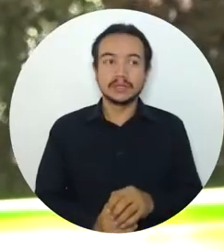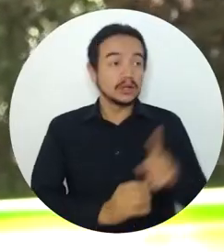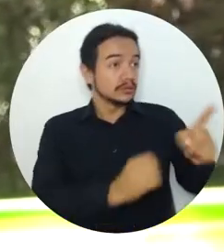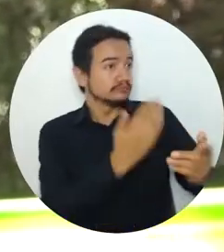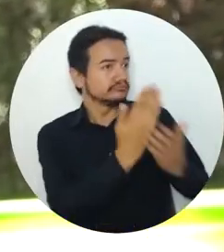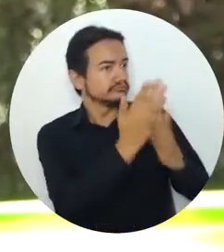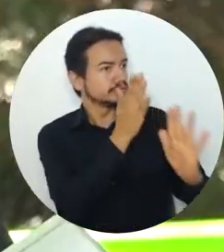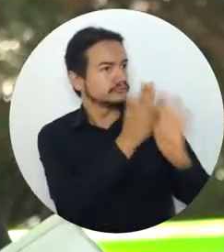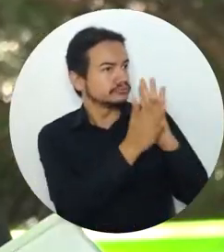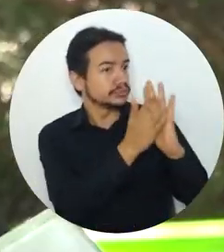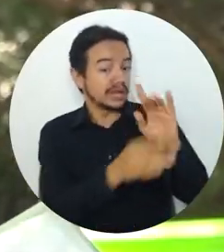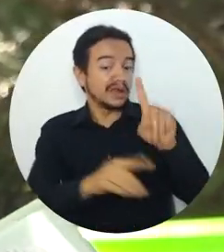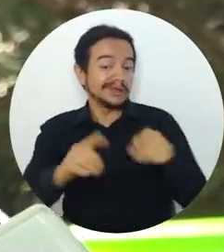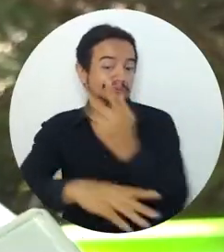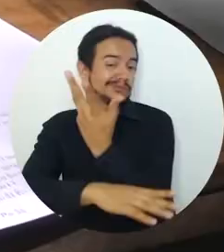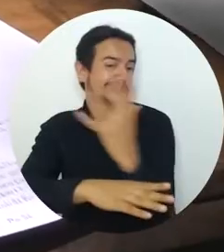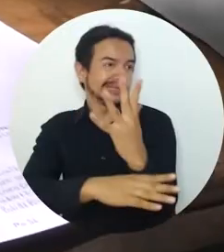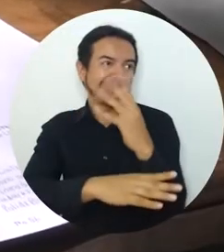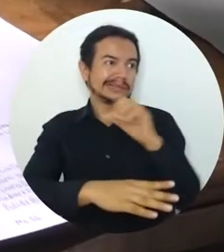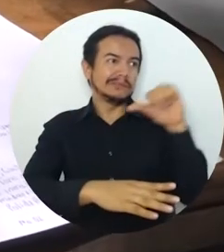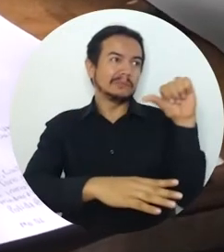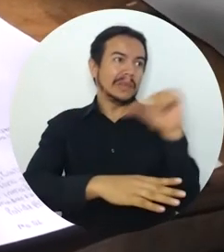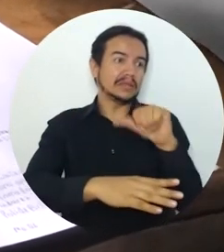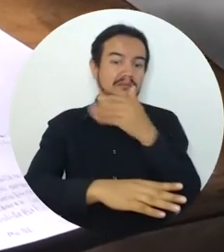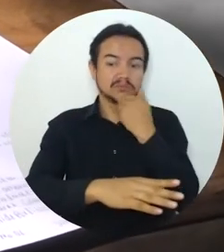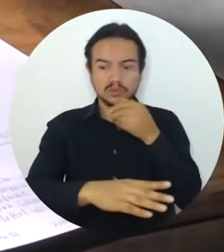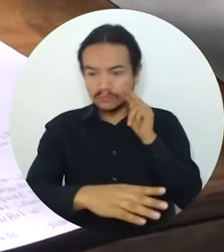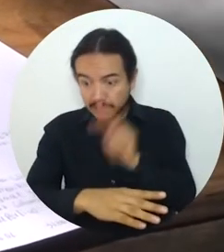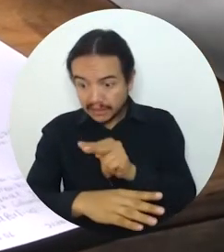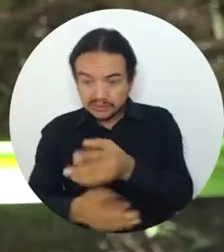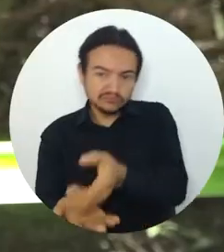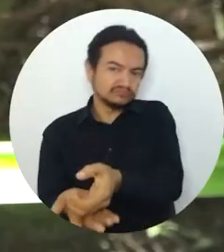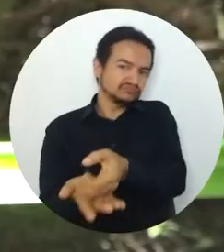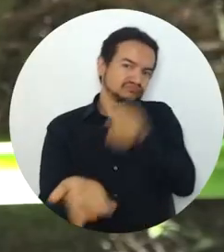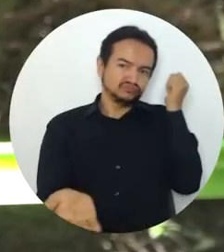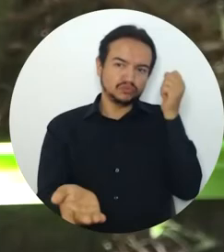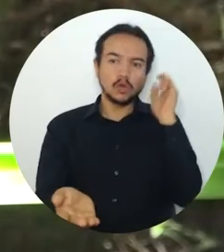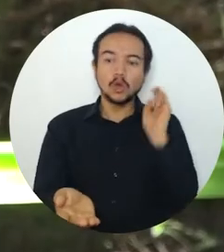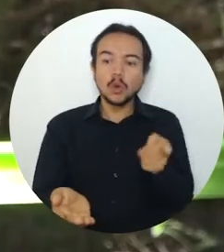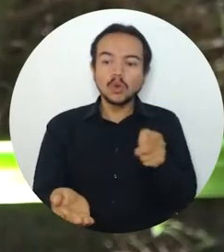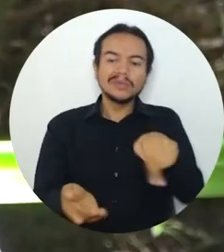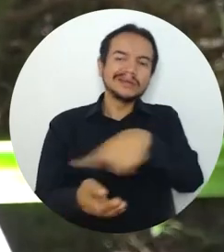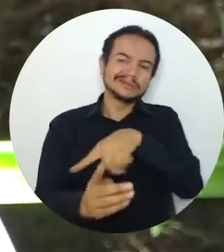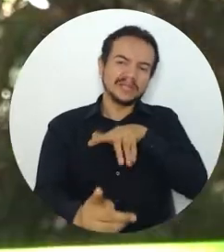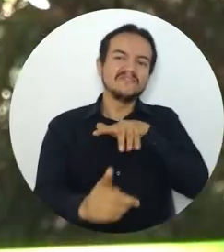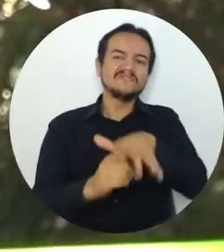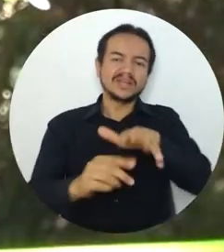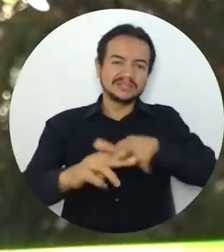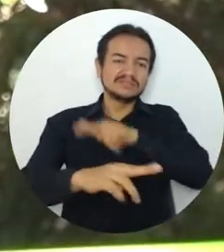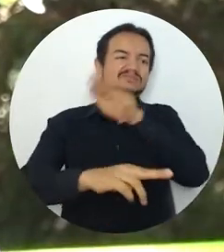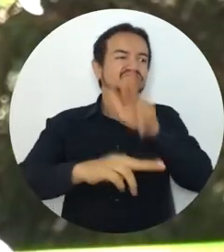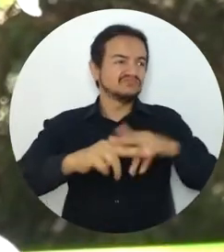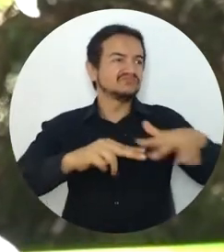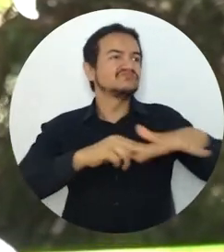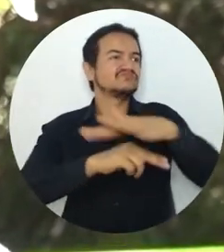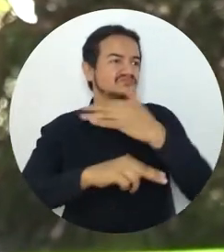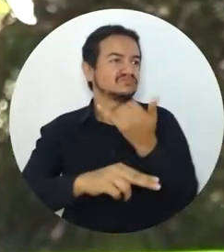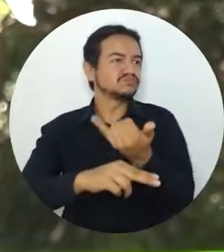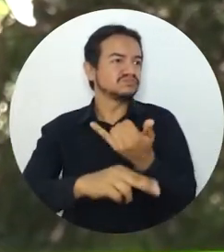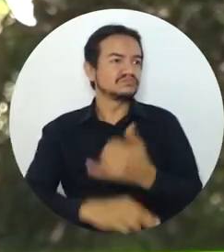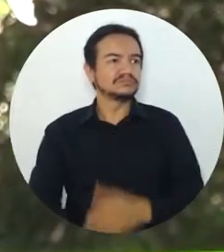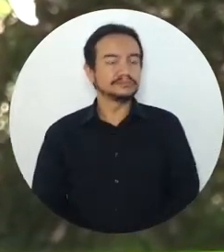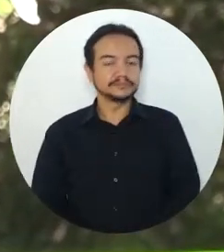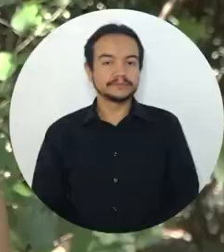las plantas, unas que son malas, que si uno las ve, o sea, que las arranque porque esas son malas para